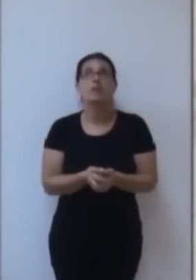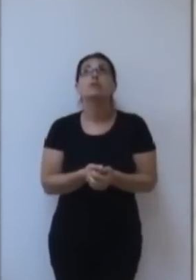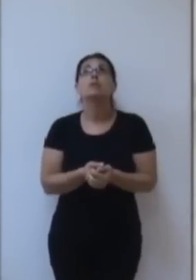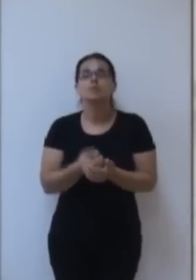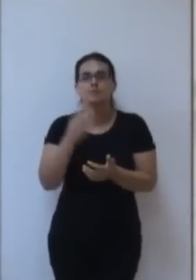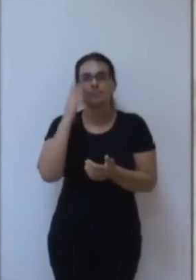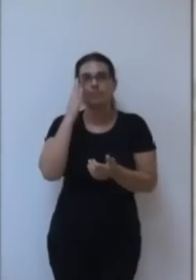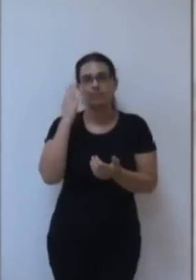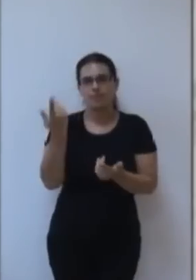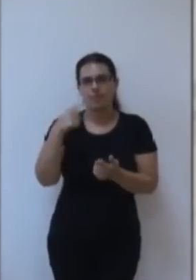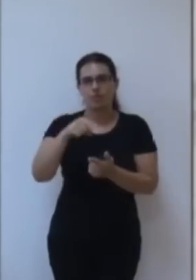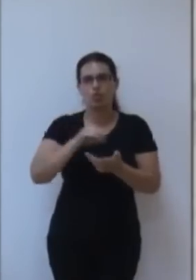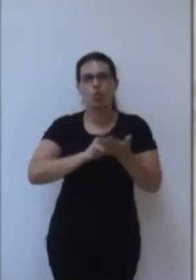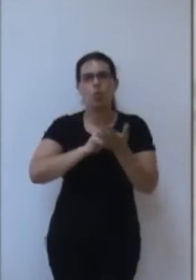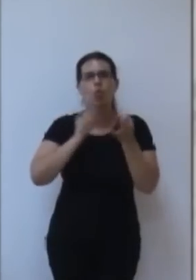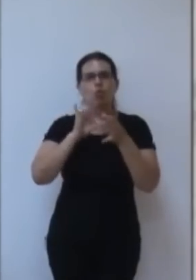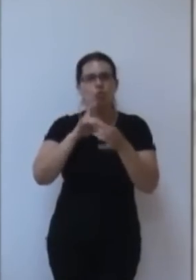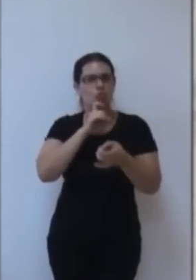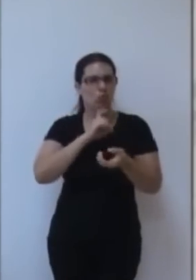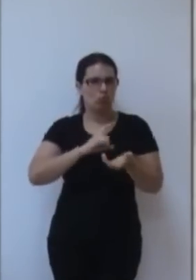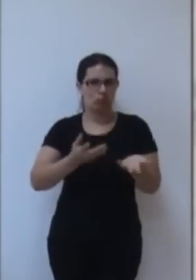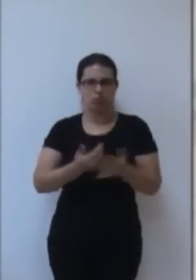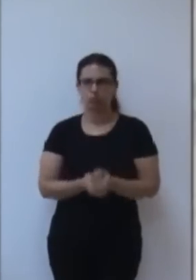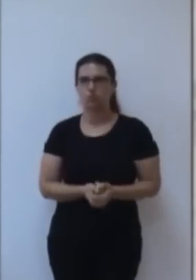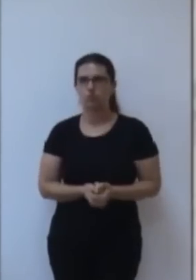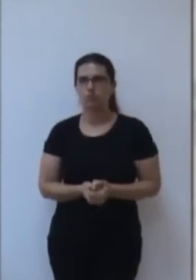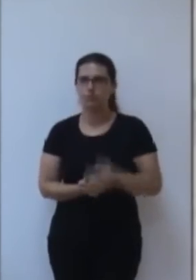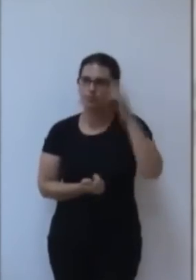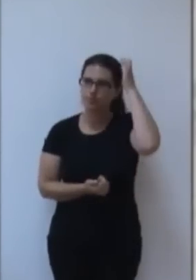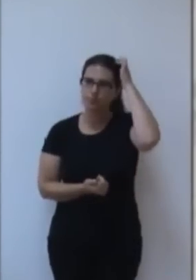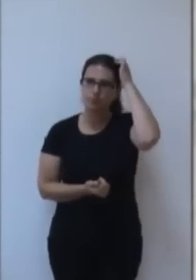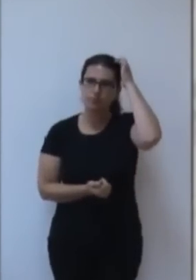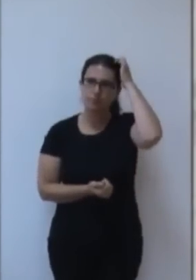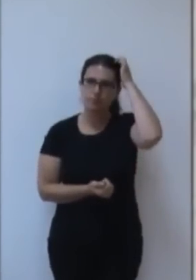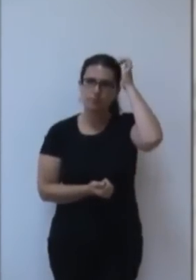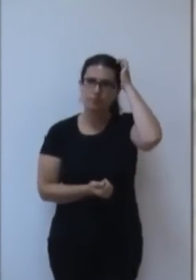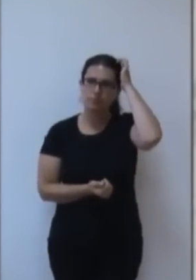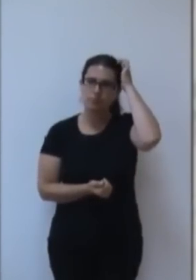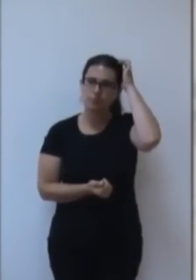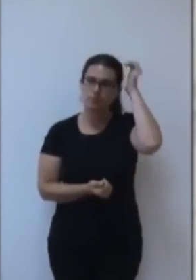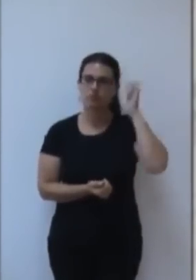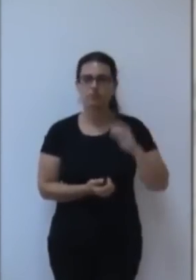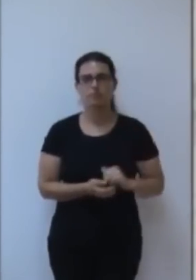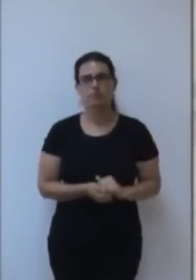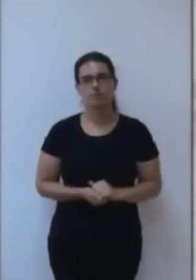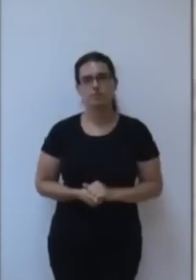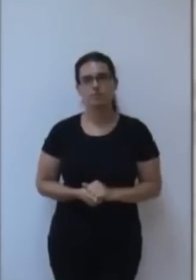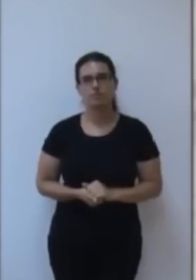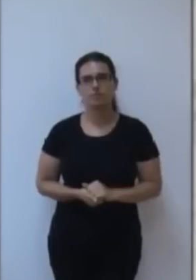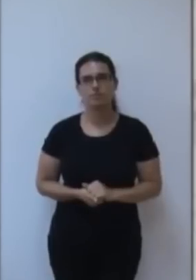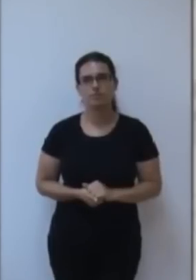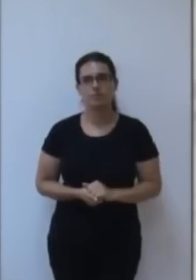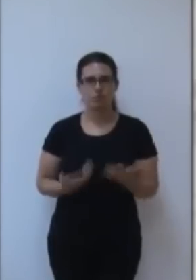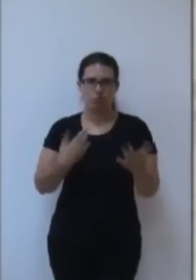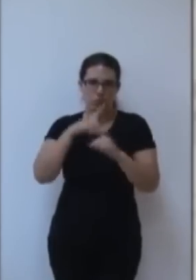¿Esto qué soluciones tiene? ¿Qué soluciones tiene? Tal y como estamos, Una pregunta